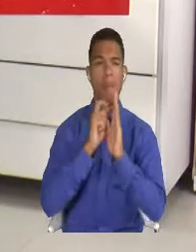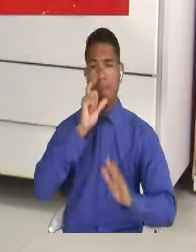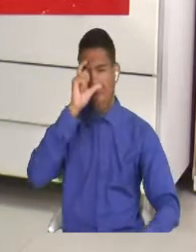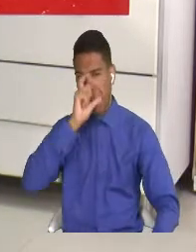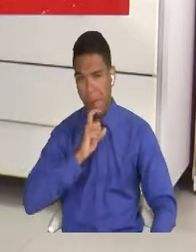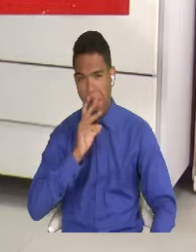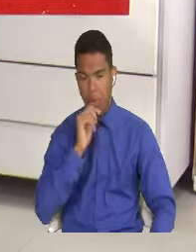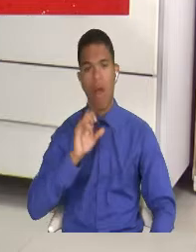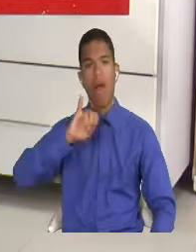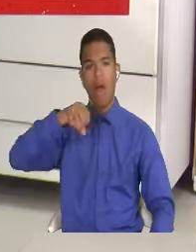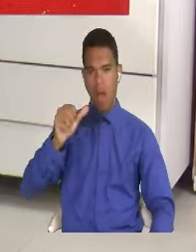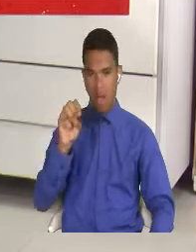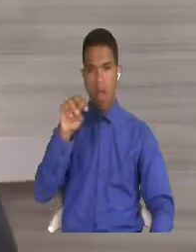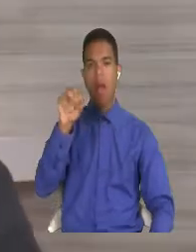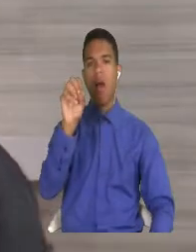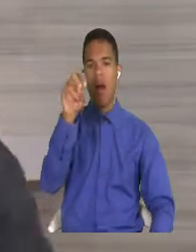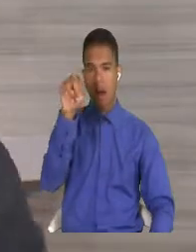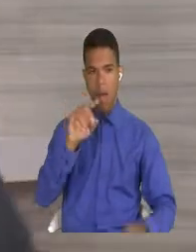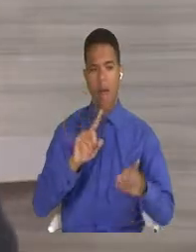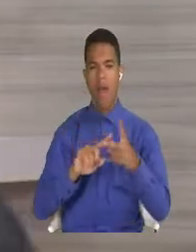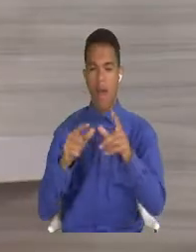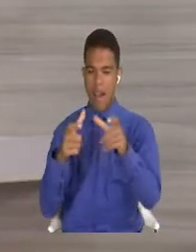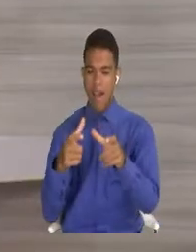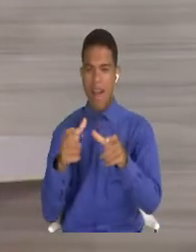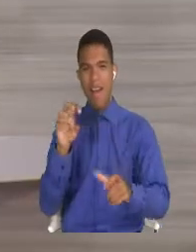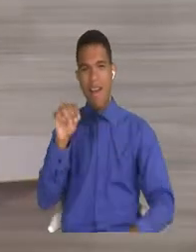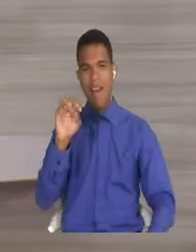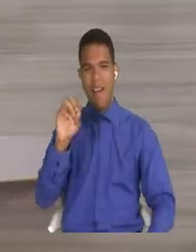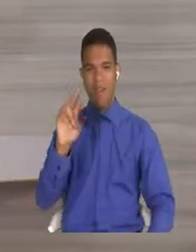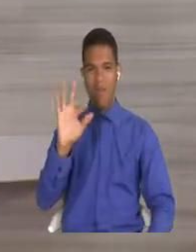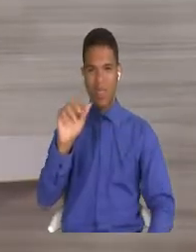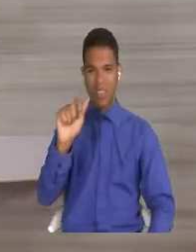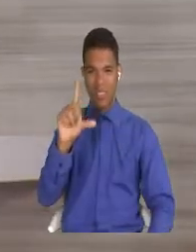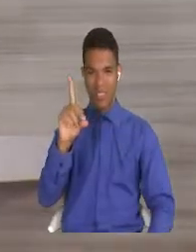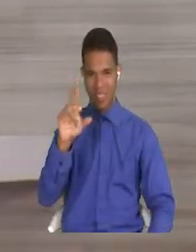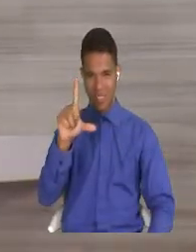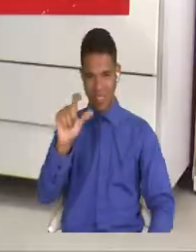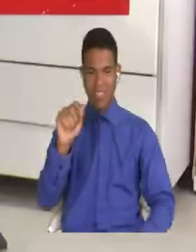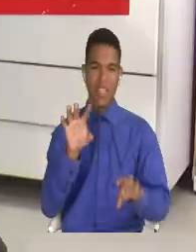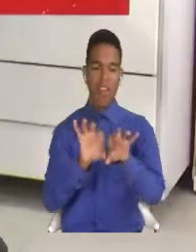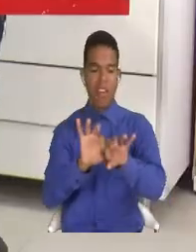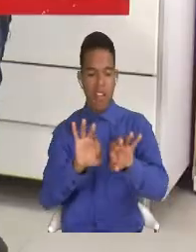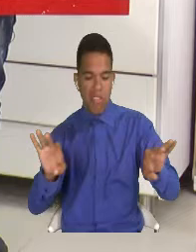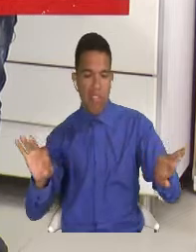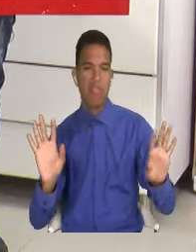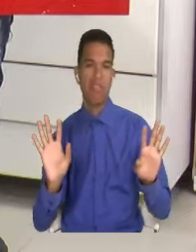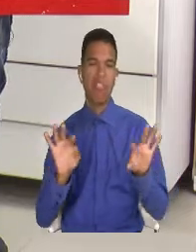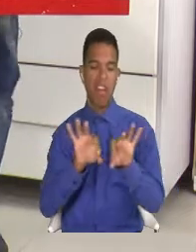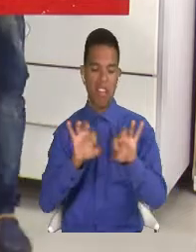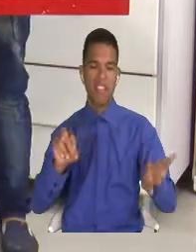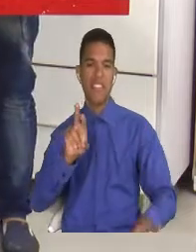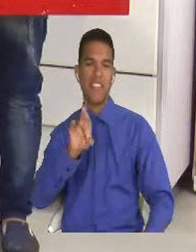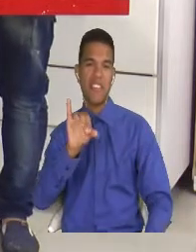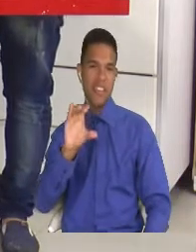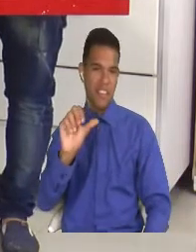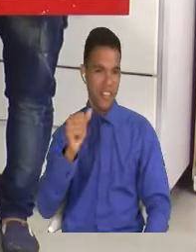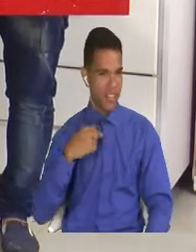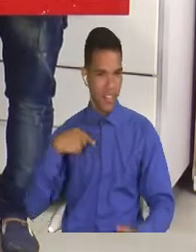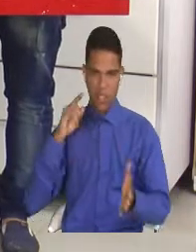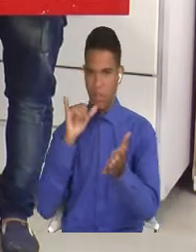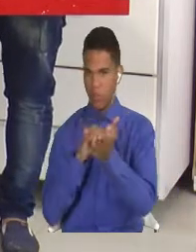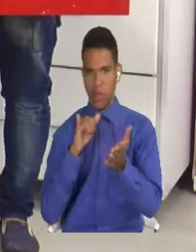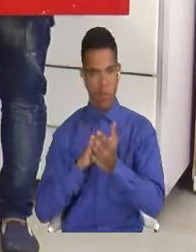que tenemos en casa, la mortadela... ¿Sí? Lo mismo, la salchicha ranchera, la salchicha rica que tengamos en nevera, ¿sí? Uh-huh. Eso lo